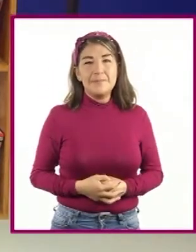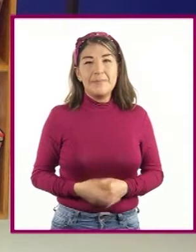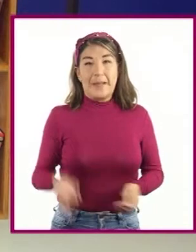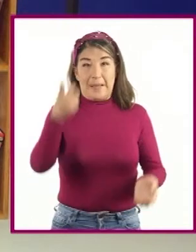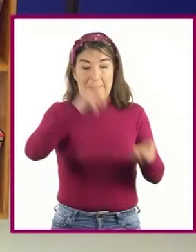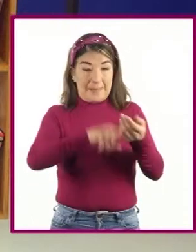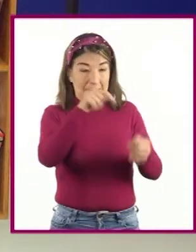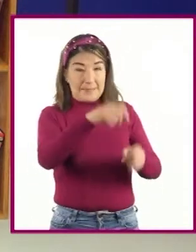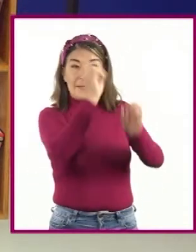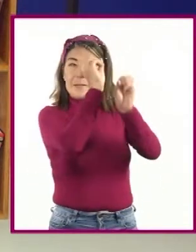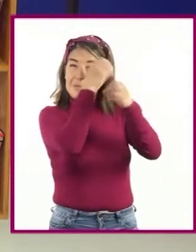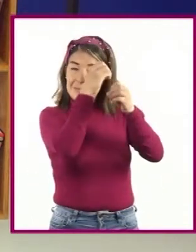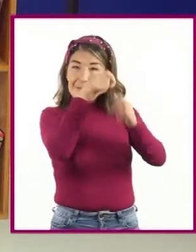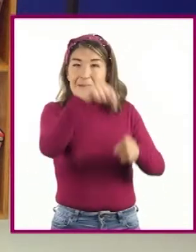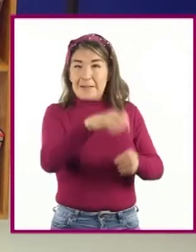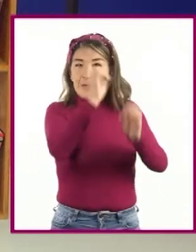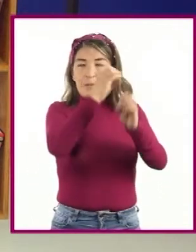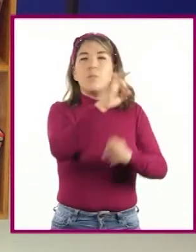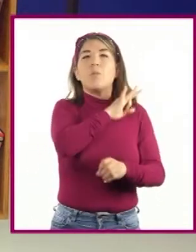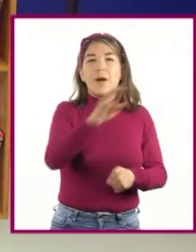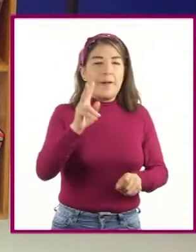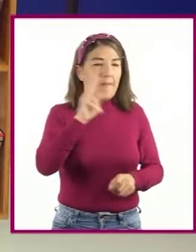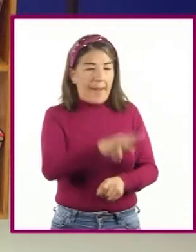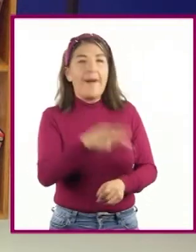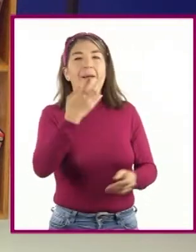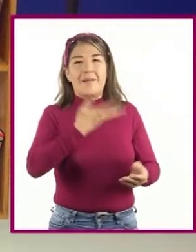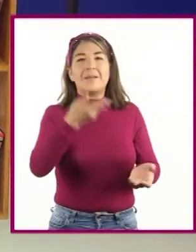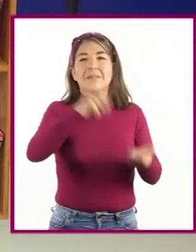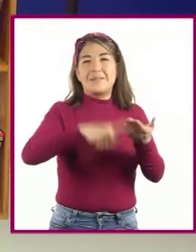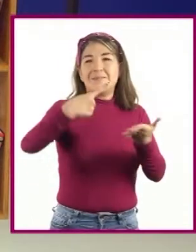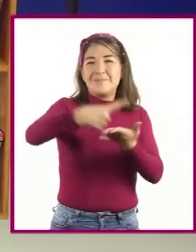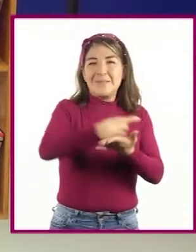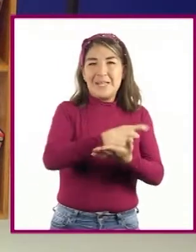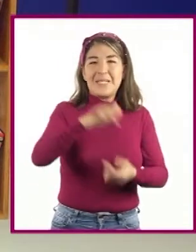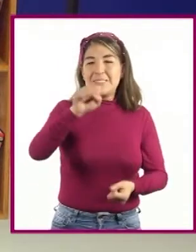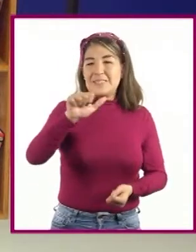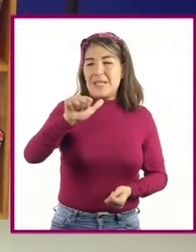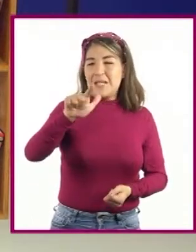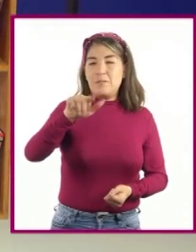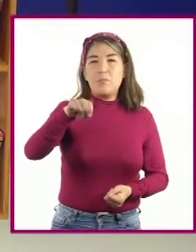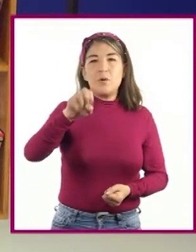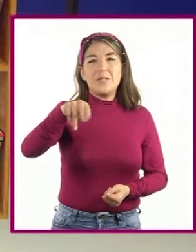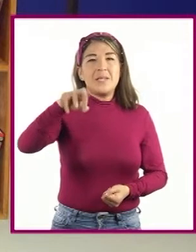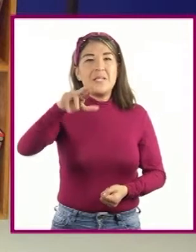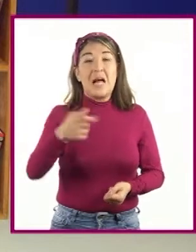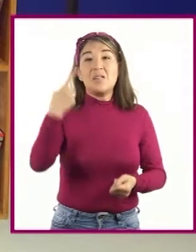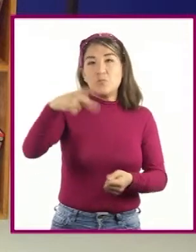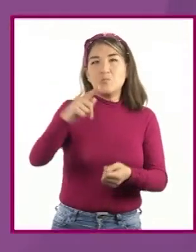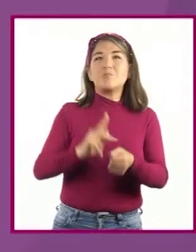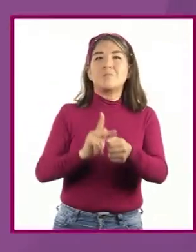un microscopio se pudo verificar la presencia de la bacteria Salmonella en la piel de un grupo de tortugas.